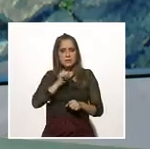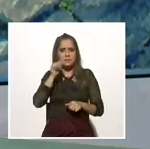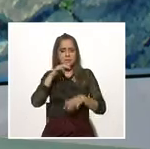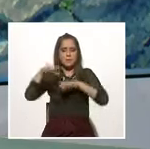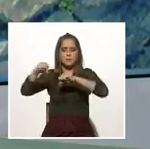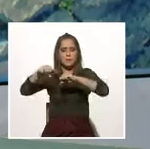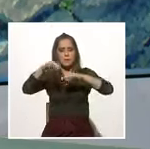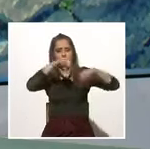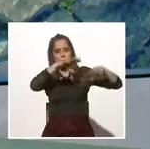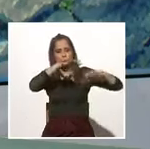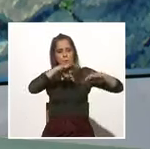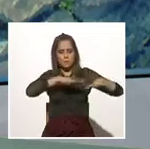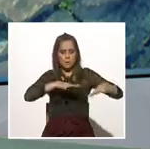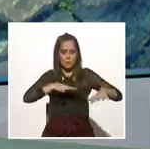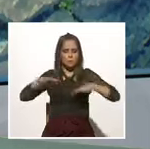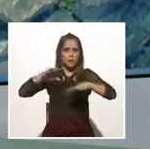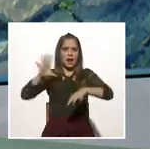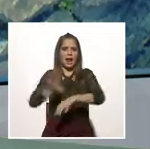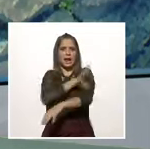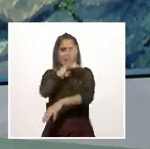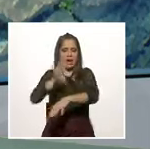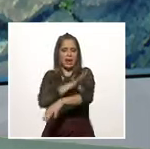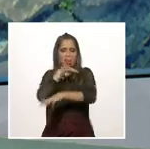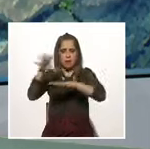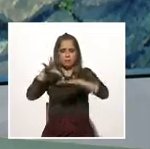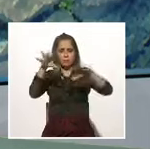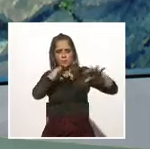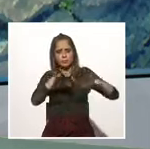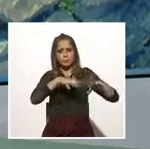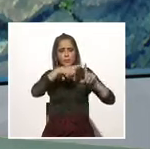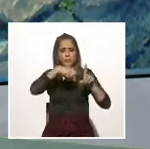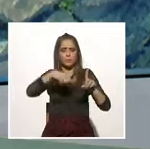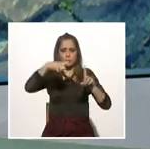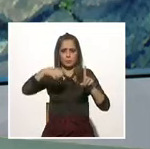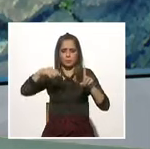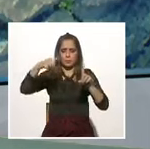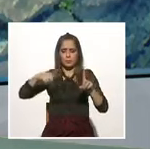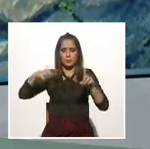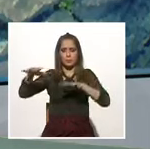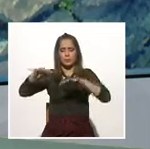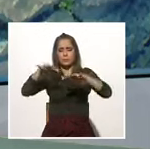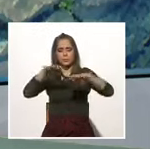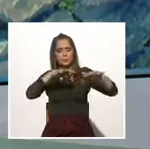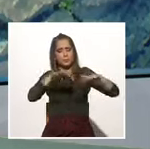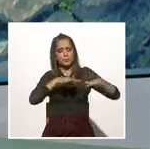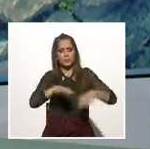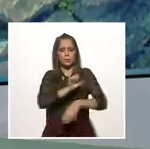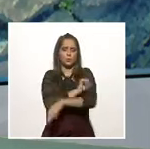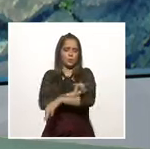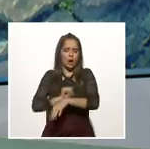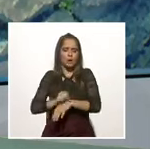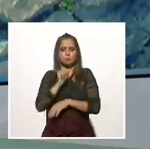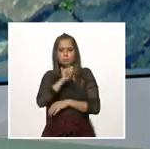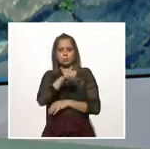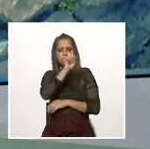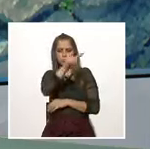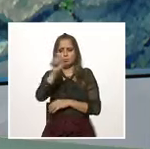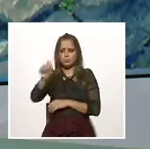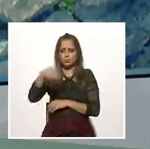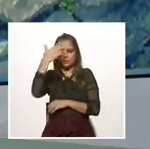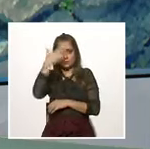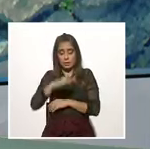energía suficiente, pues se va a liberar y se va a traducir en ondas que viajan a lo largo del territorio. Sí se sabe que